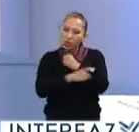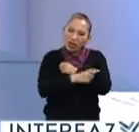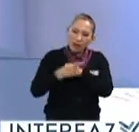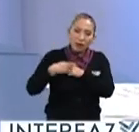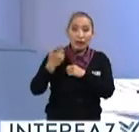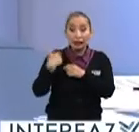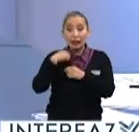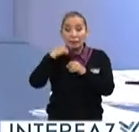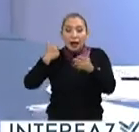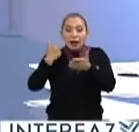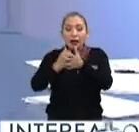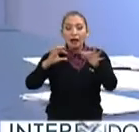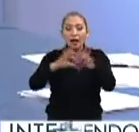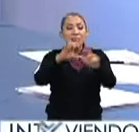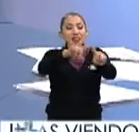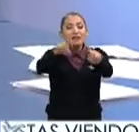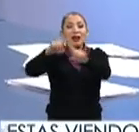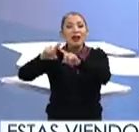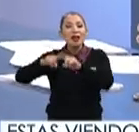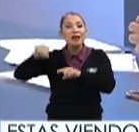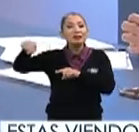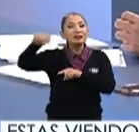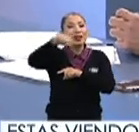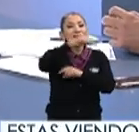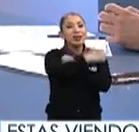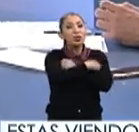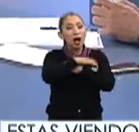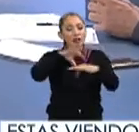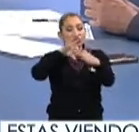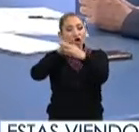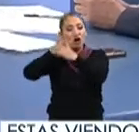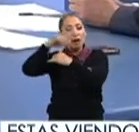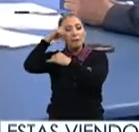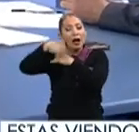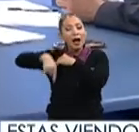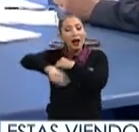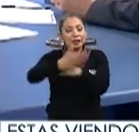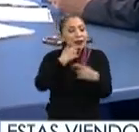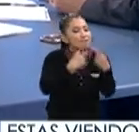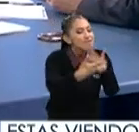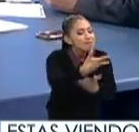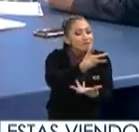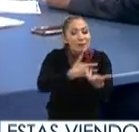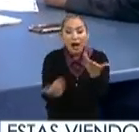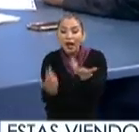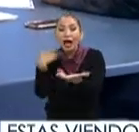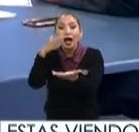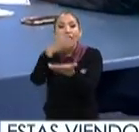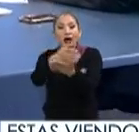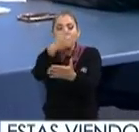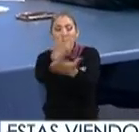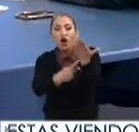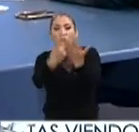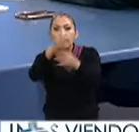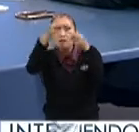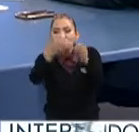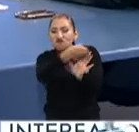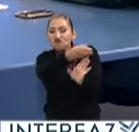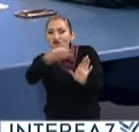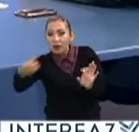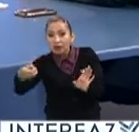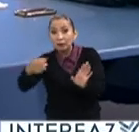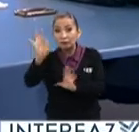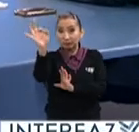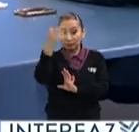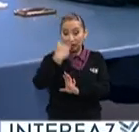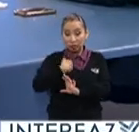la cooperación entre las distintas instancias educativas para que tengan una presencia programática. Entonces,